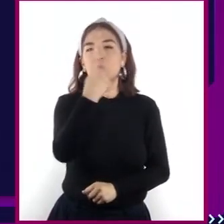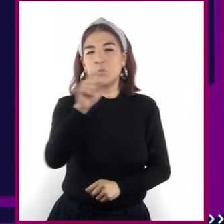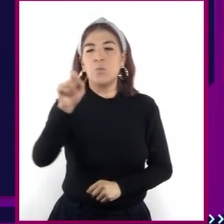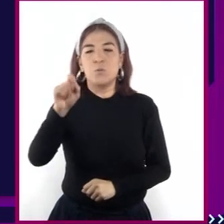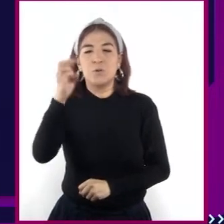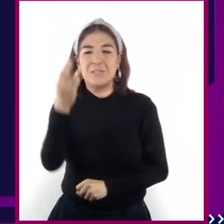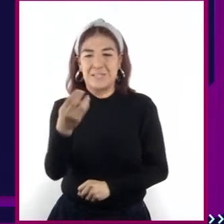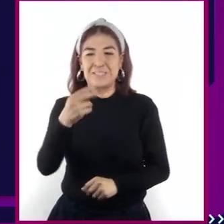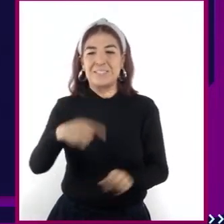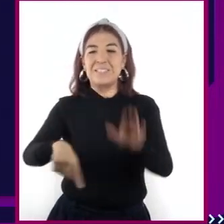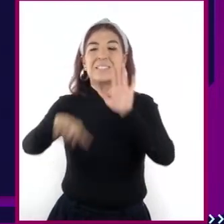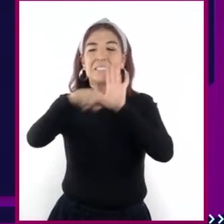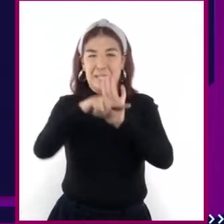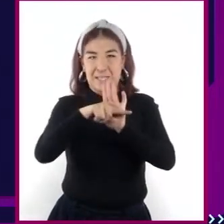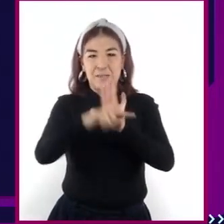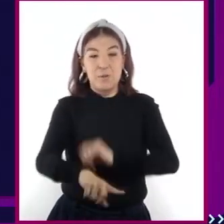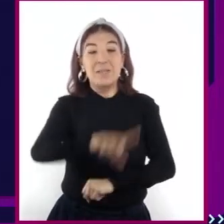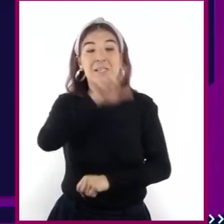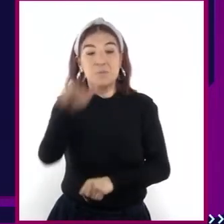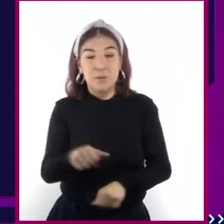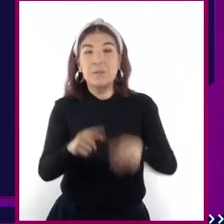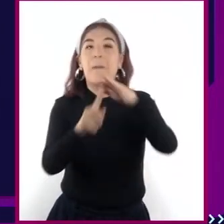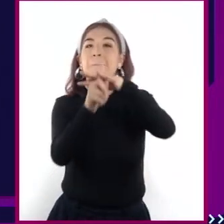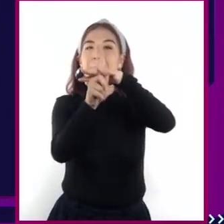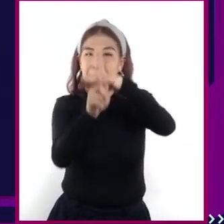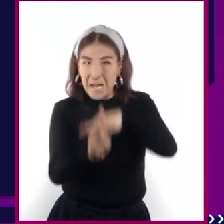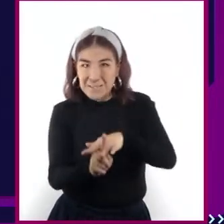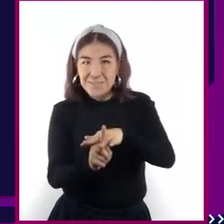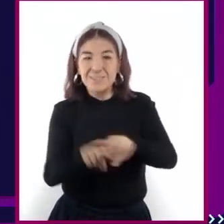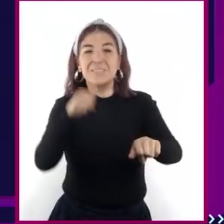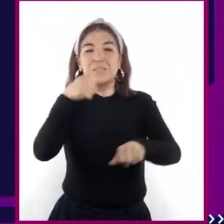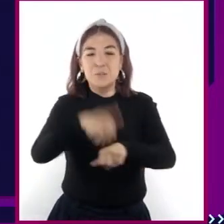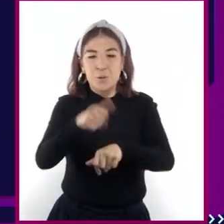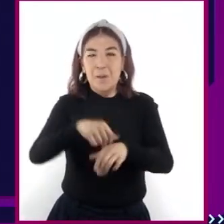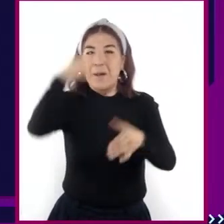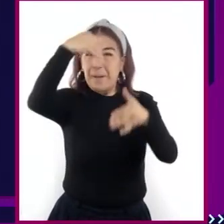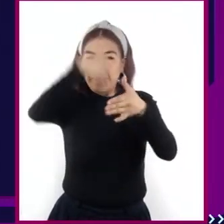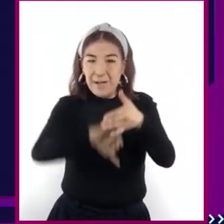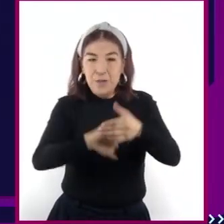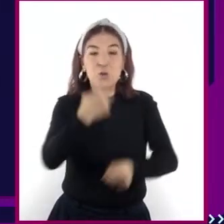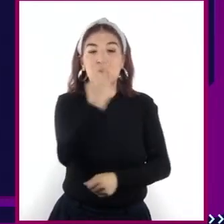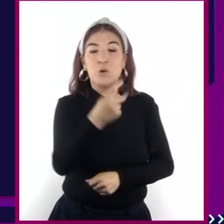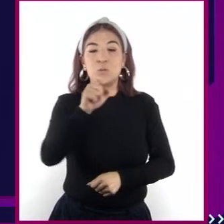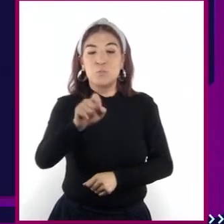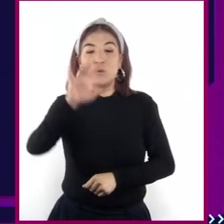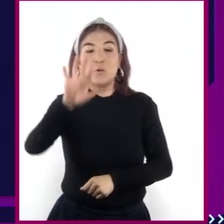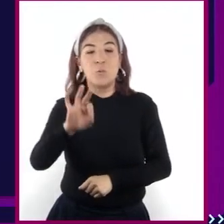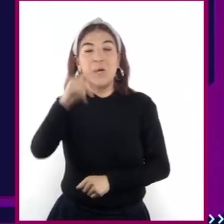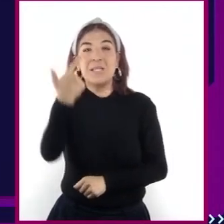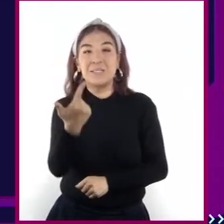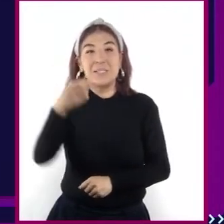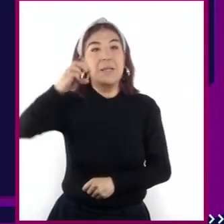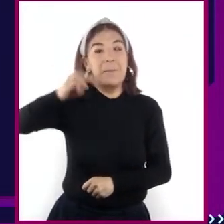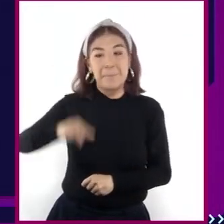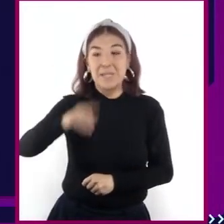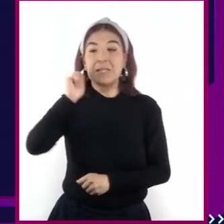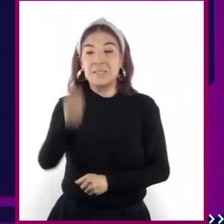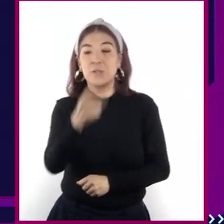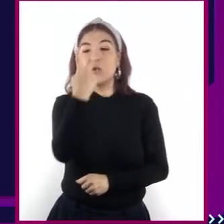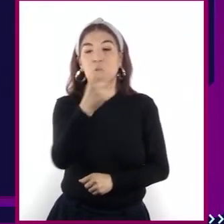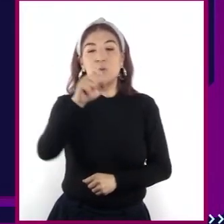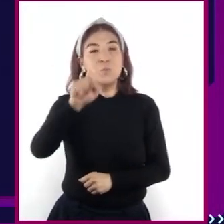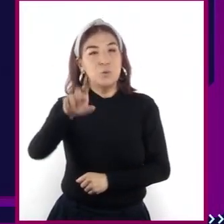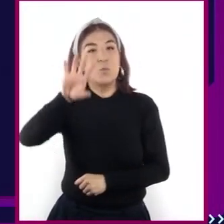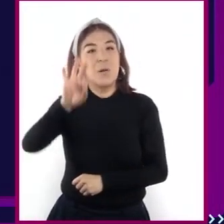negativo. Posteriormente vuelve a descender 2.47 metros, es decir, 2.47